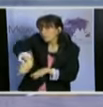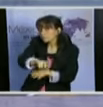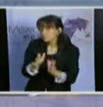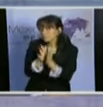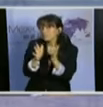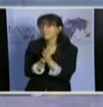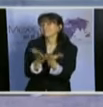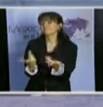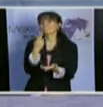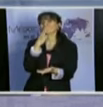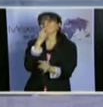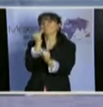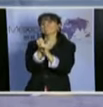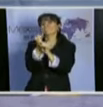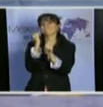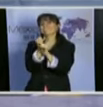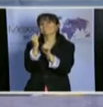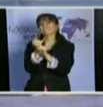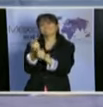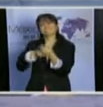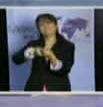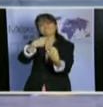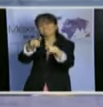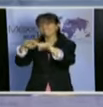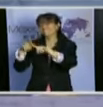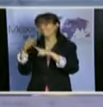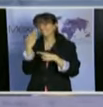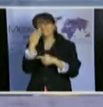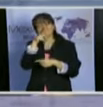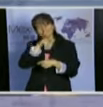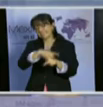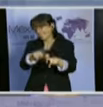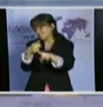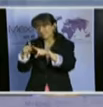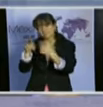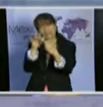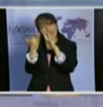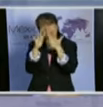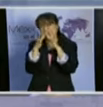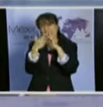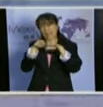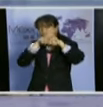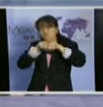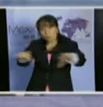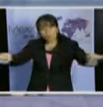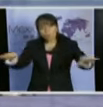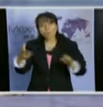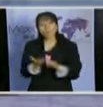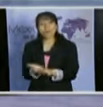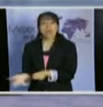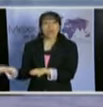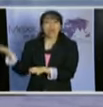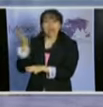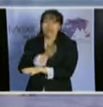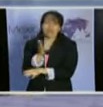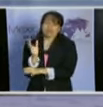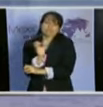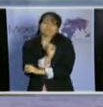sociedad civil. Las redes no necesariamente existían cuando se empezaron estos procesos